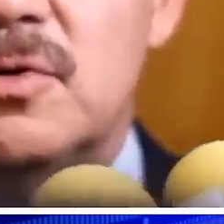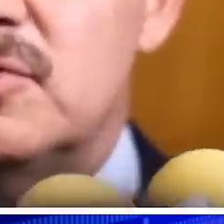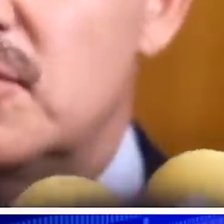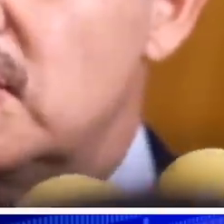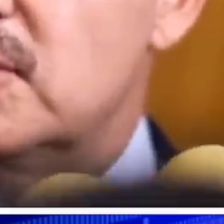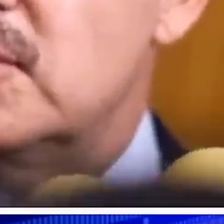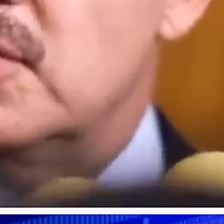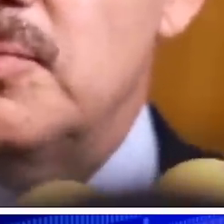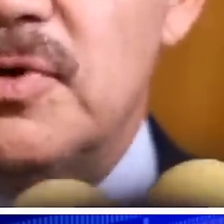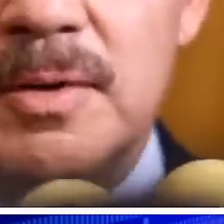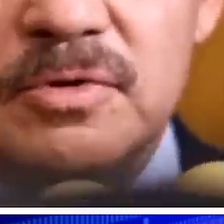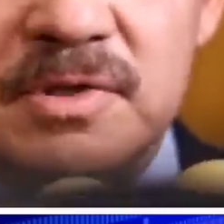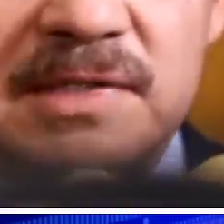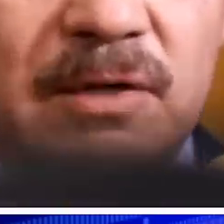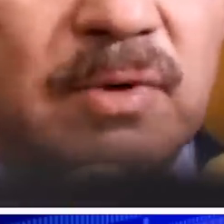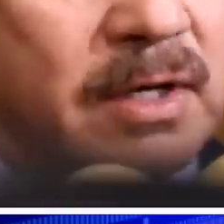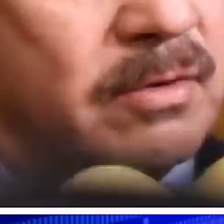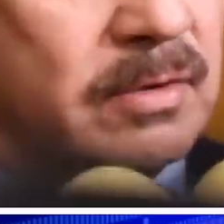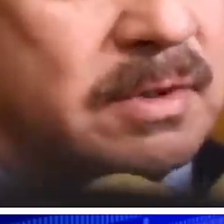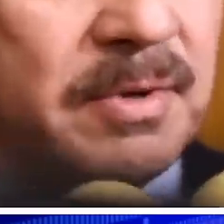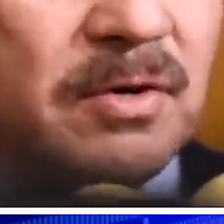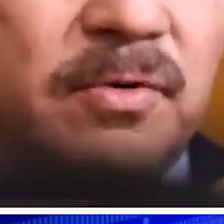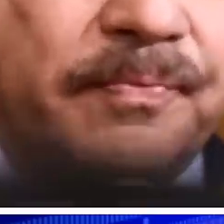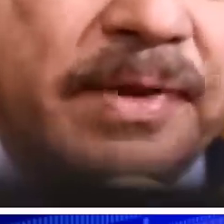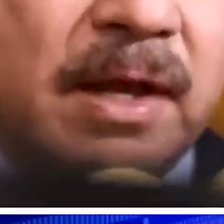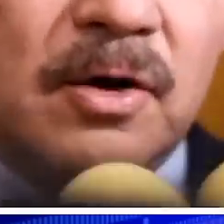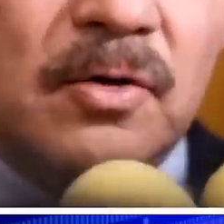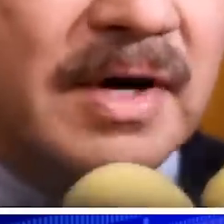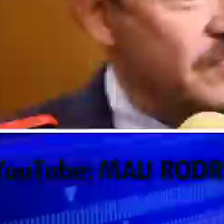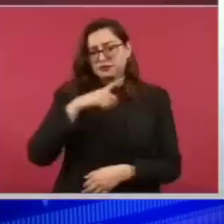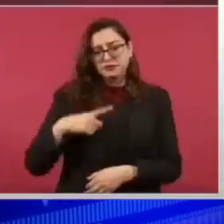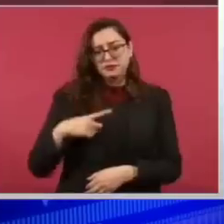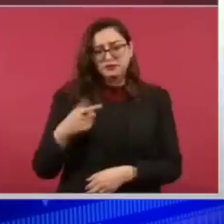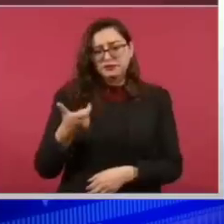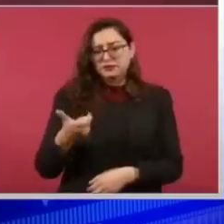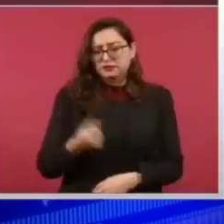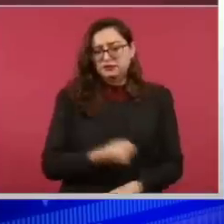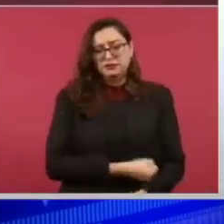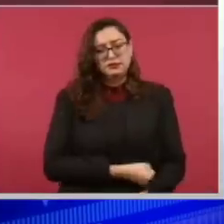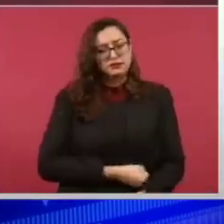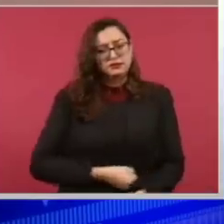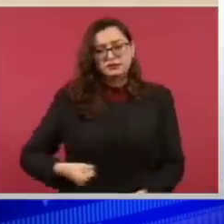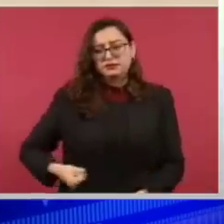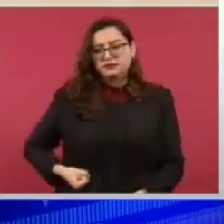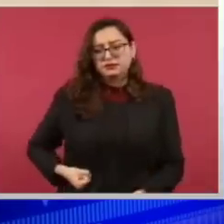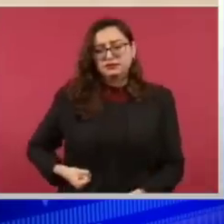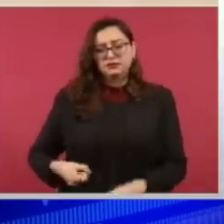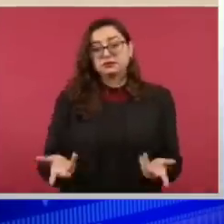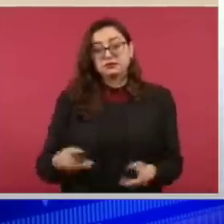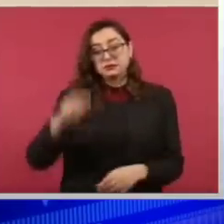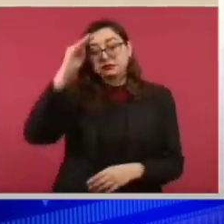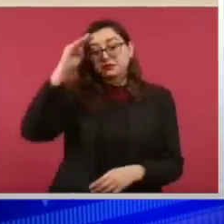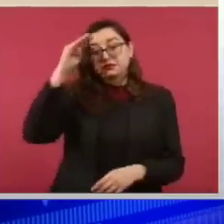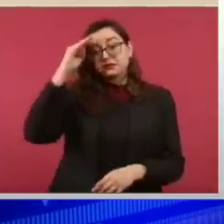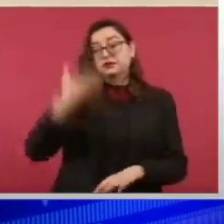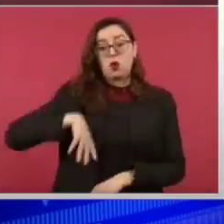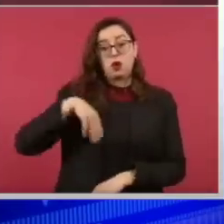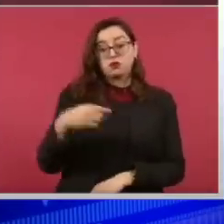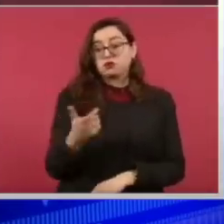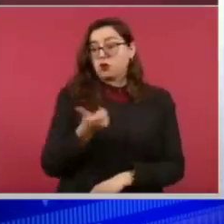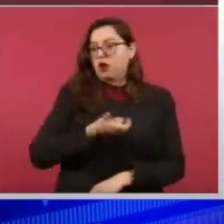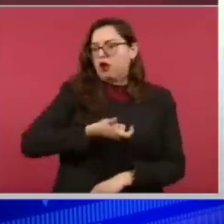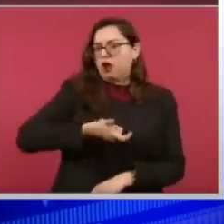se repiten otras entidades del país esto menciona el presidente yo siento que se abusó mucho